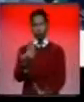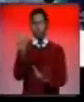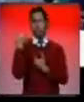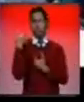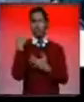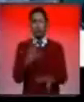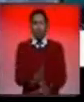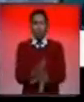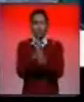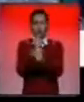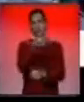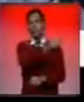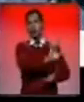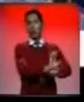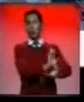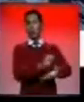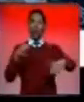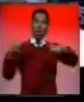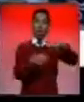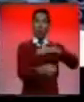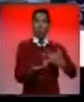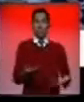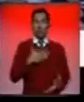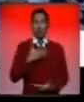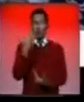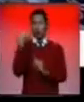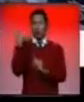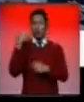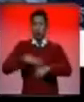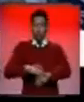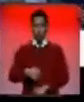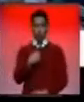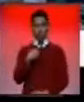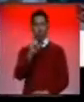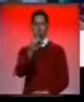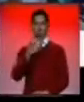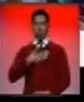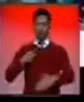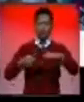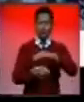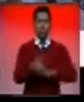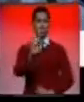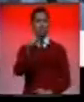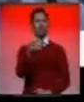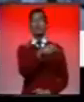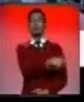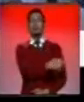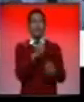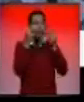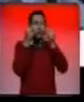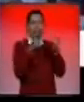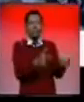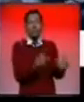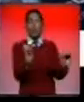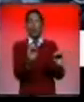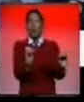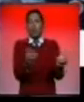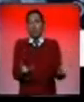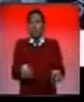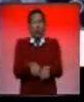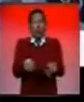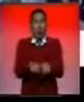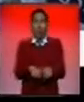seguridad ciudadana en mi país. Si hay un asesinato, soy responsable, pero no soy culpable. No por eso soy asesino. Somos los responsables de la transparencia en el sector